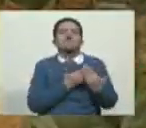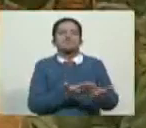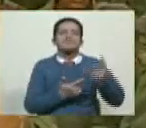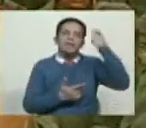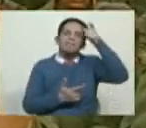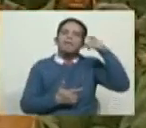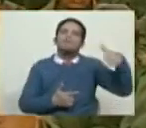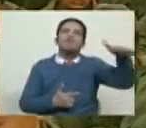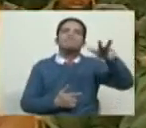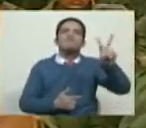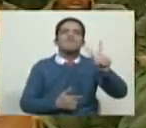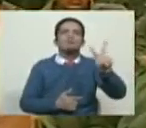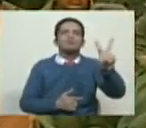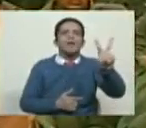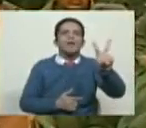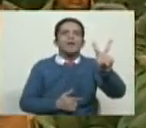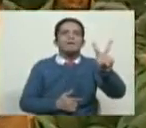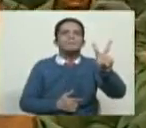Venezuela,